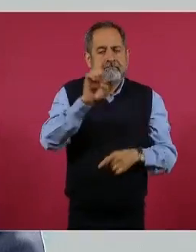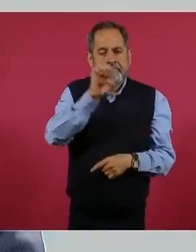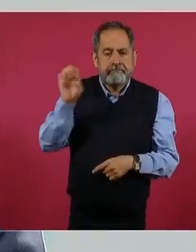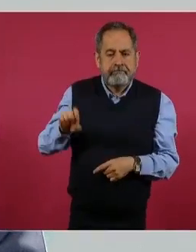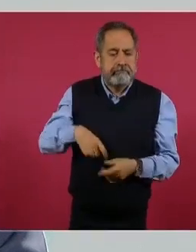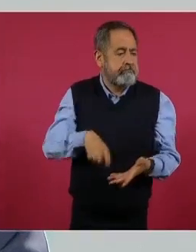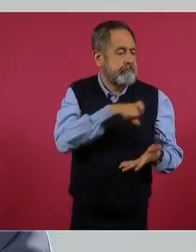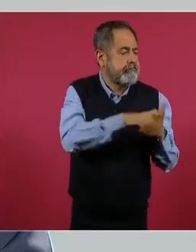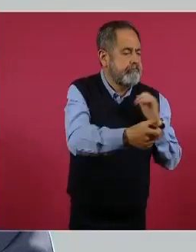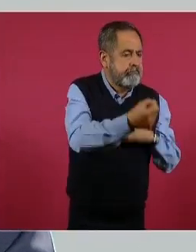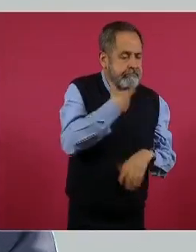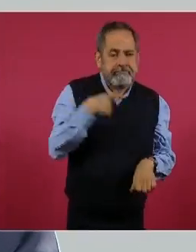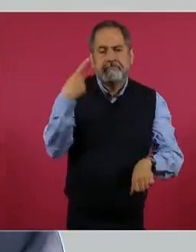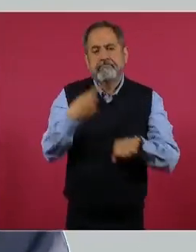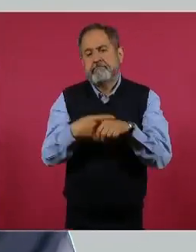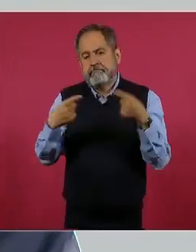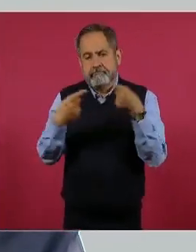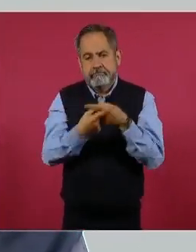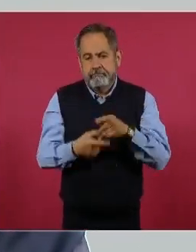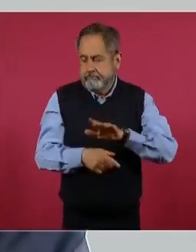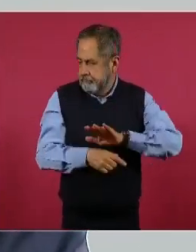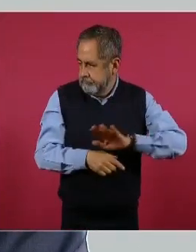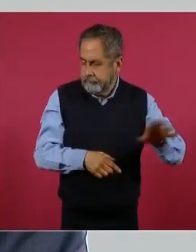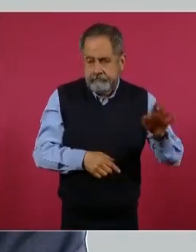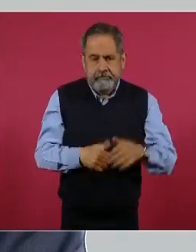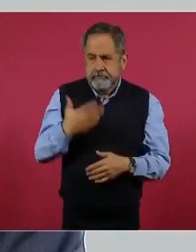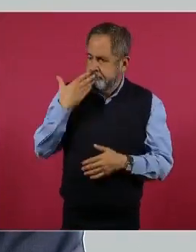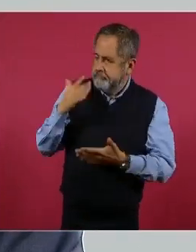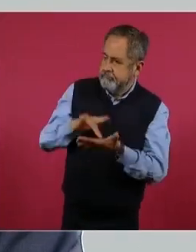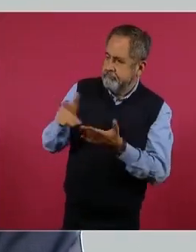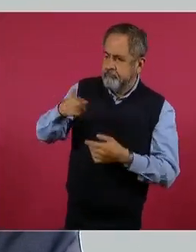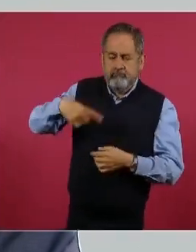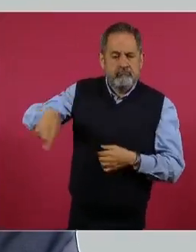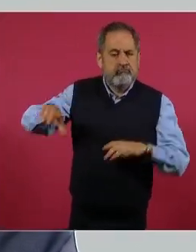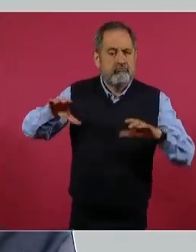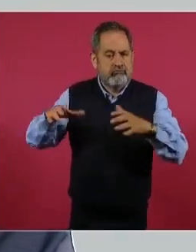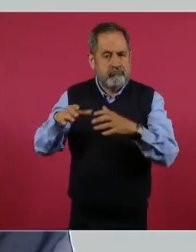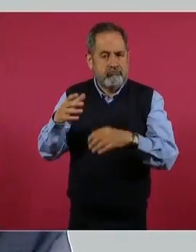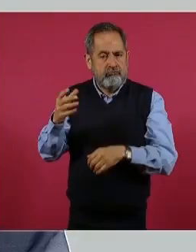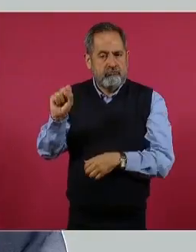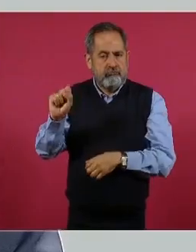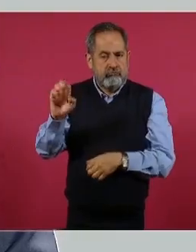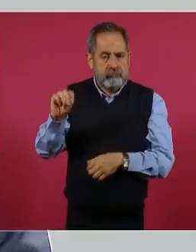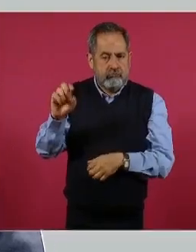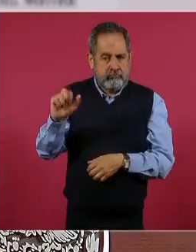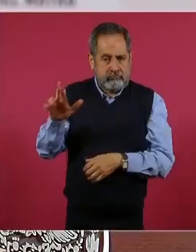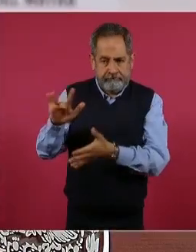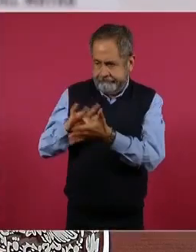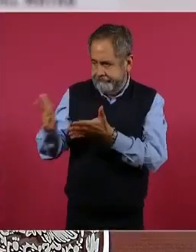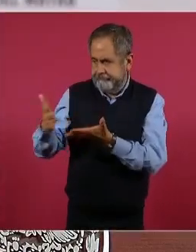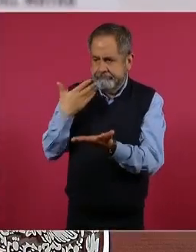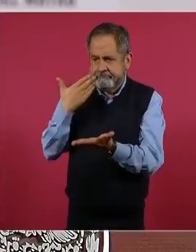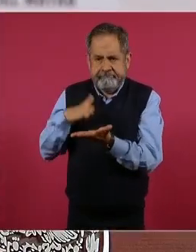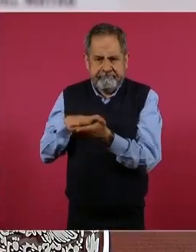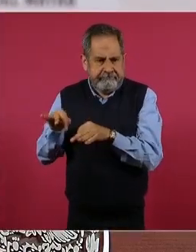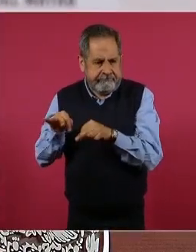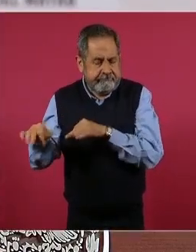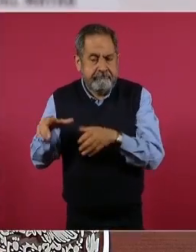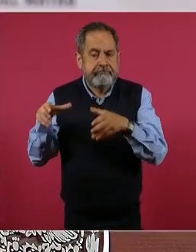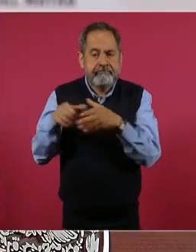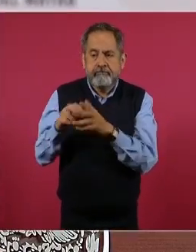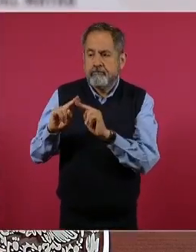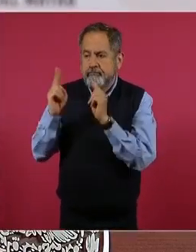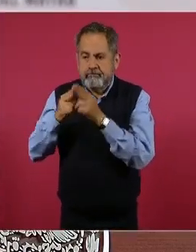nuestro país. Celebro enormemente el trabajo realizado por nuestra Secretaría de la Marina, particularmente el de la Unidad